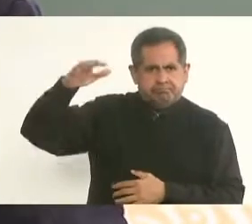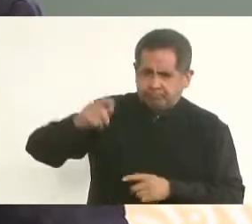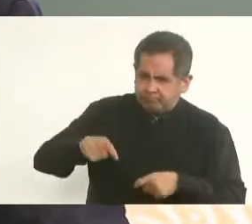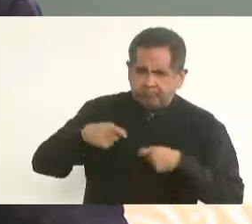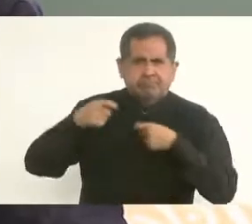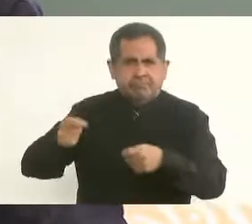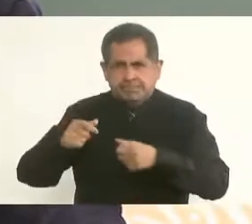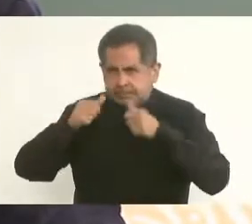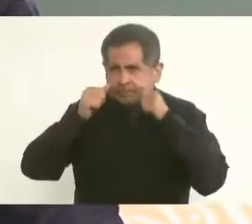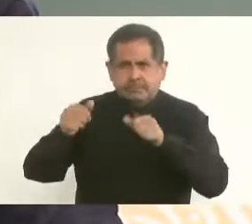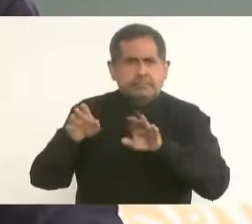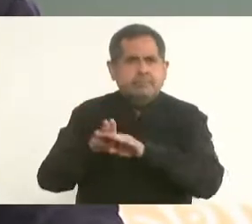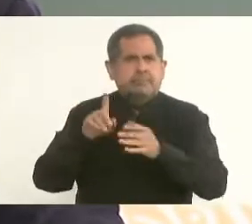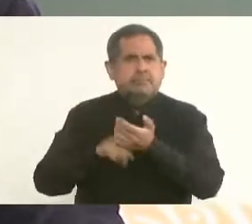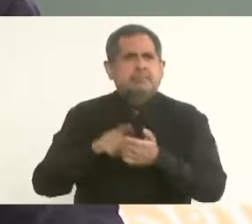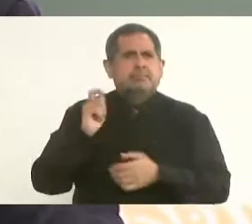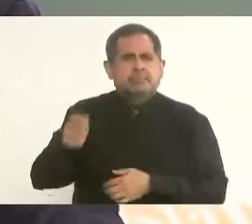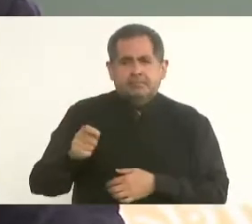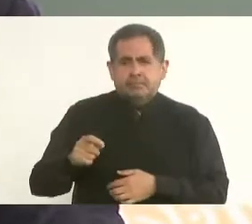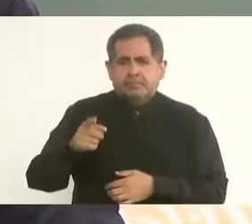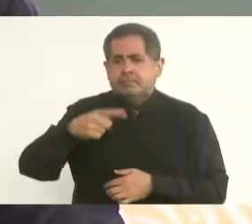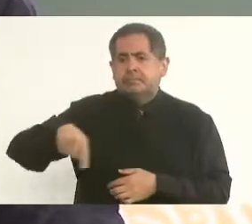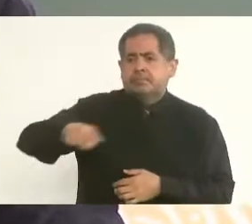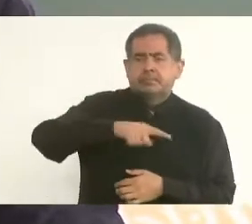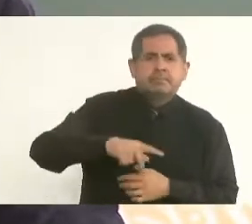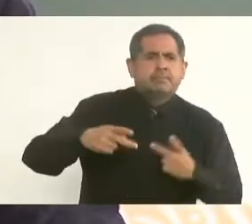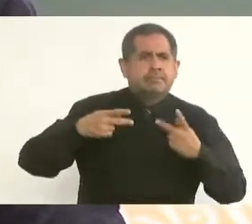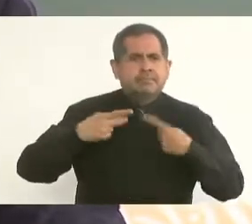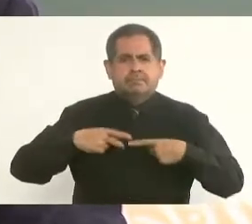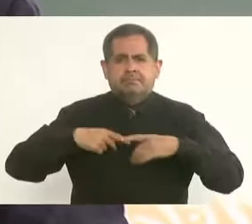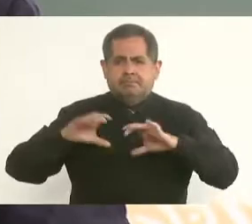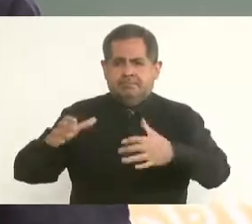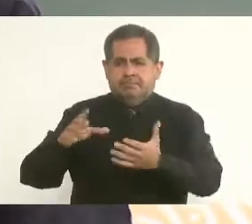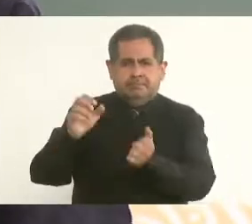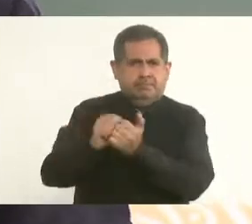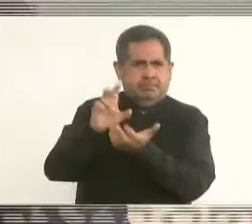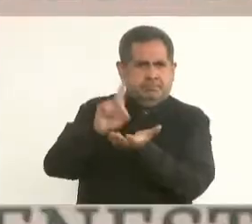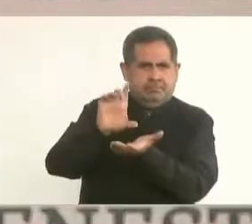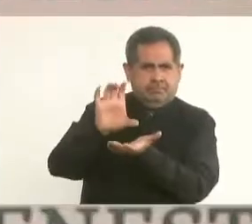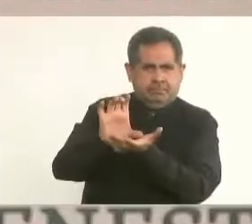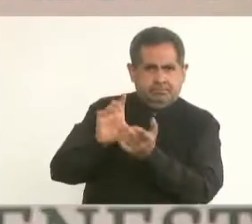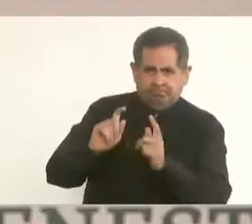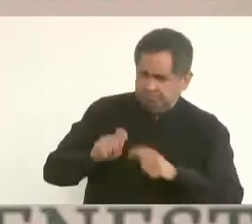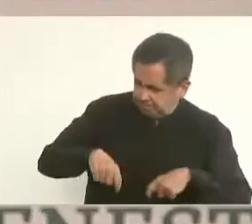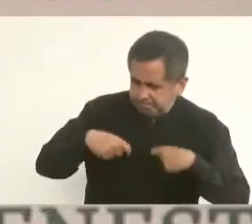que nunca falte el apoyo para personas con discapacidad,